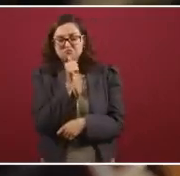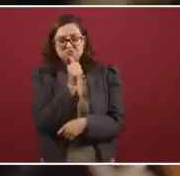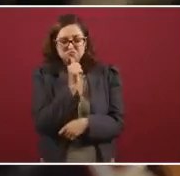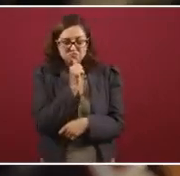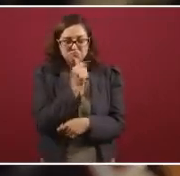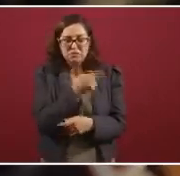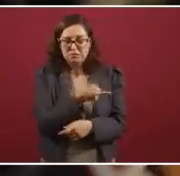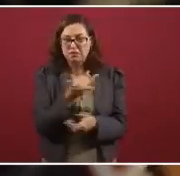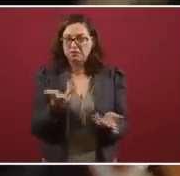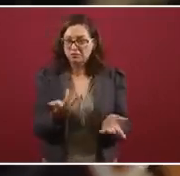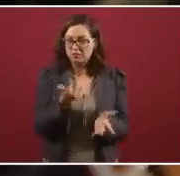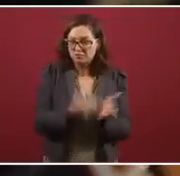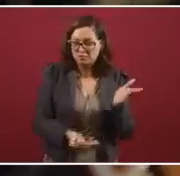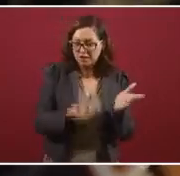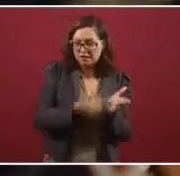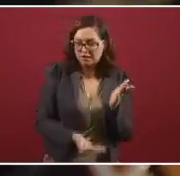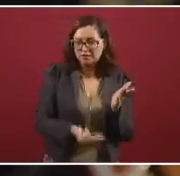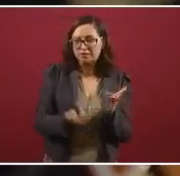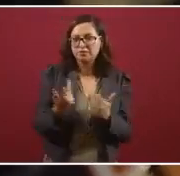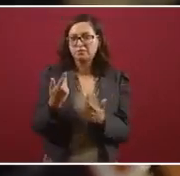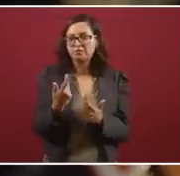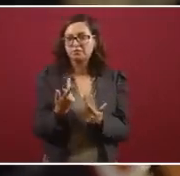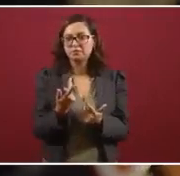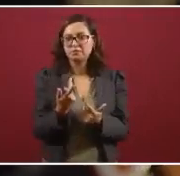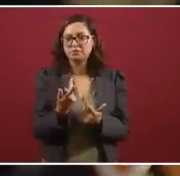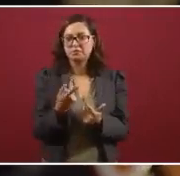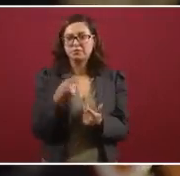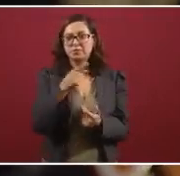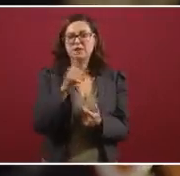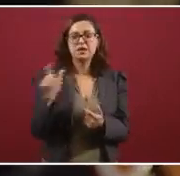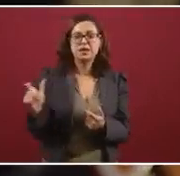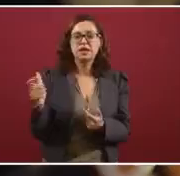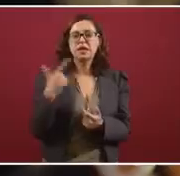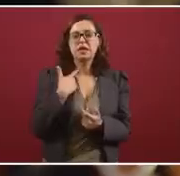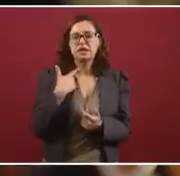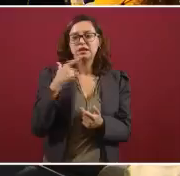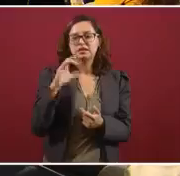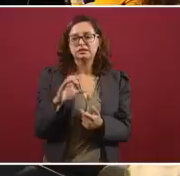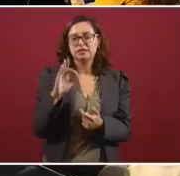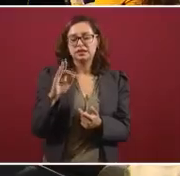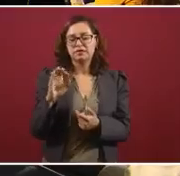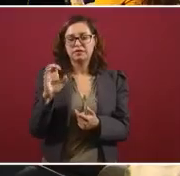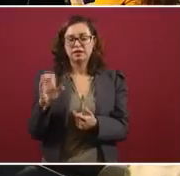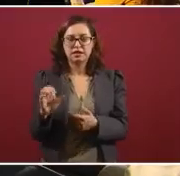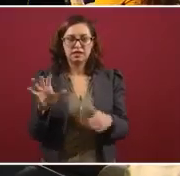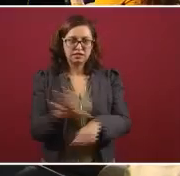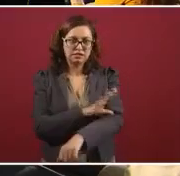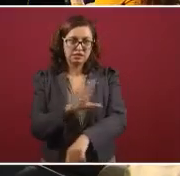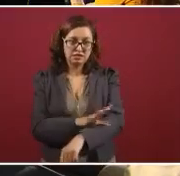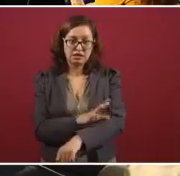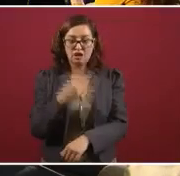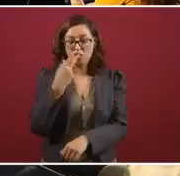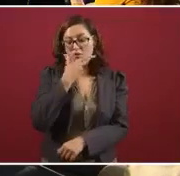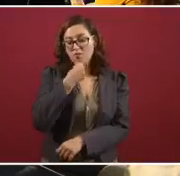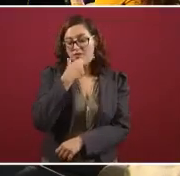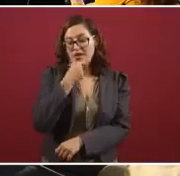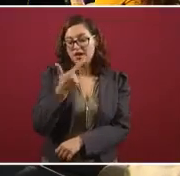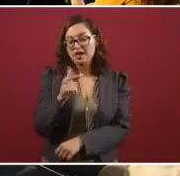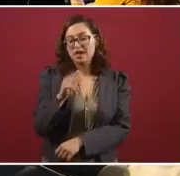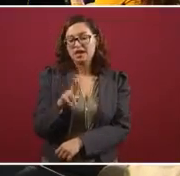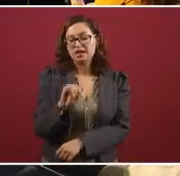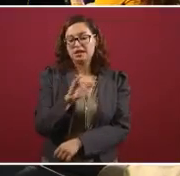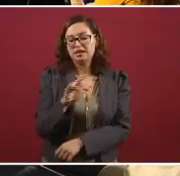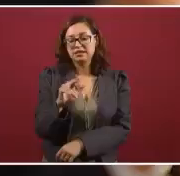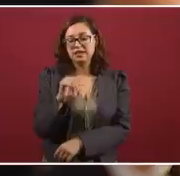que, bueno, se maneja una presunta cercanía con el exdirector de CFE Energía, Guillermo Torrent, y tiene un pago registrado por al